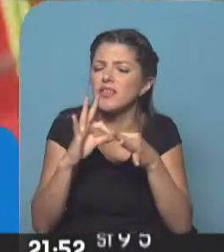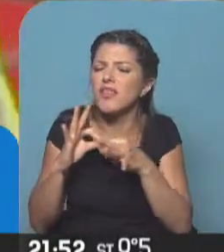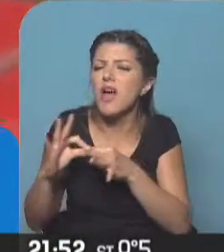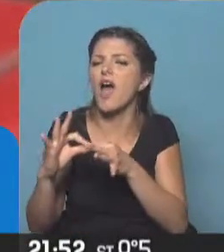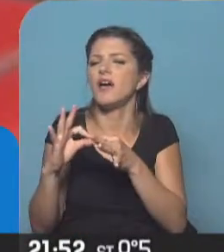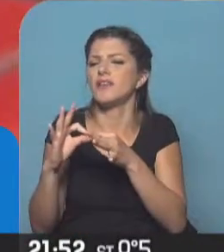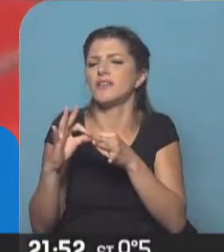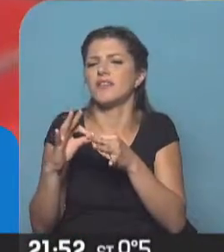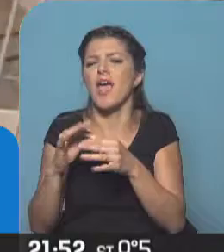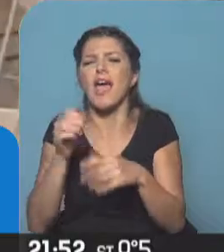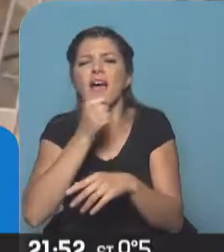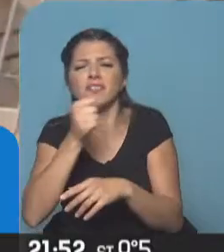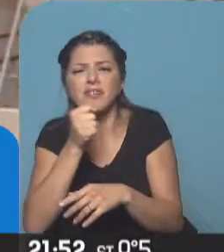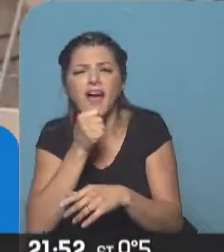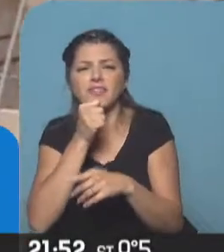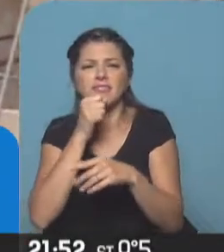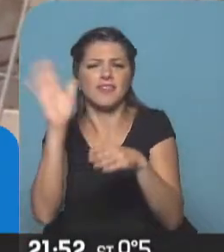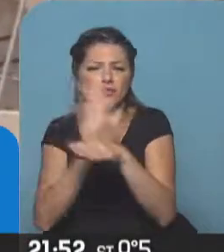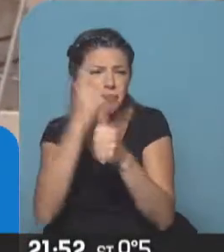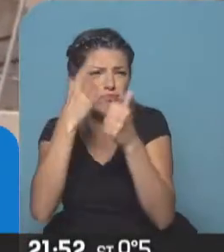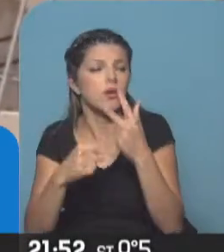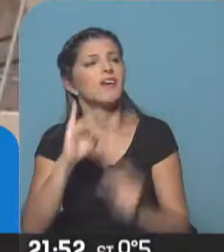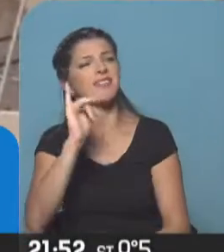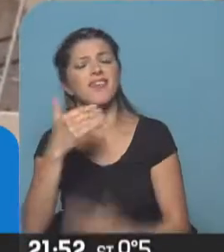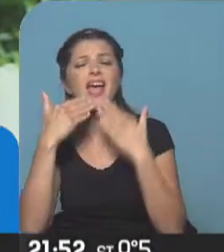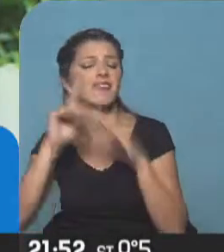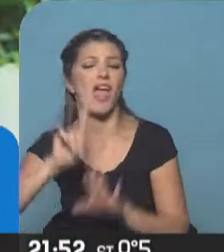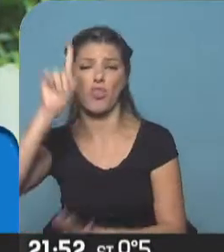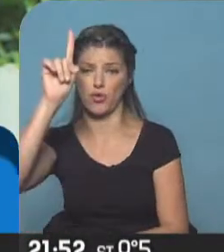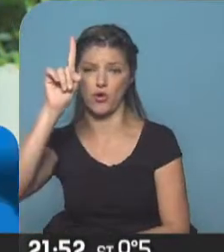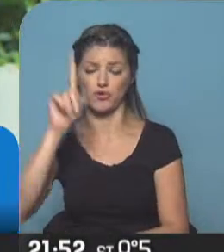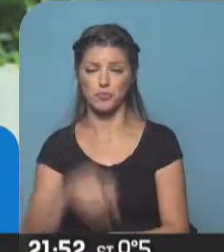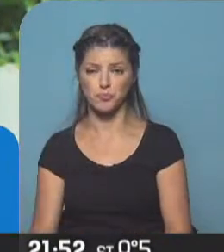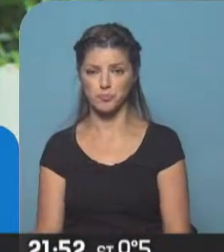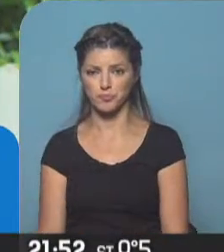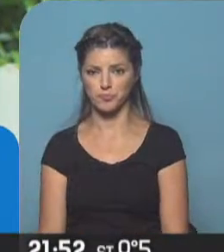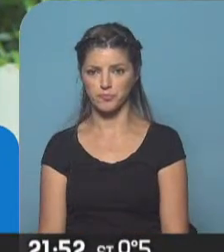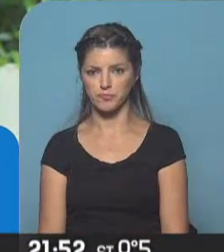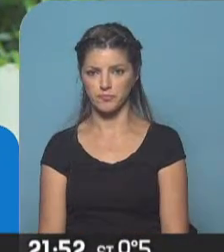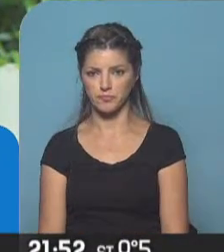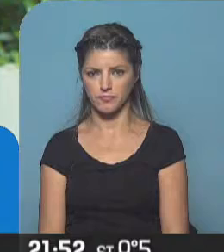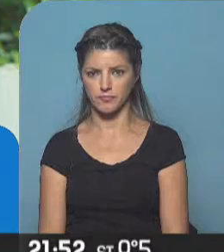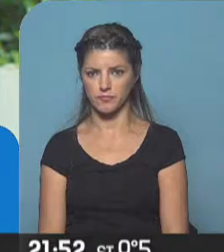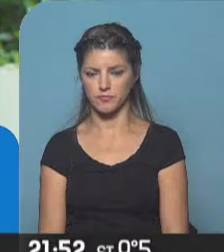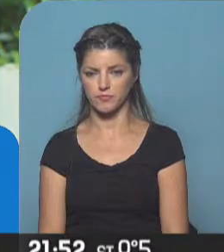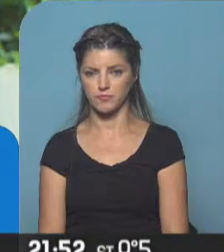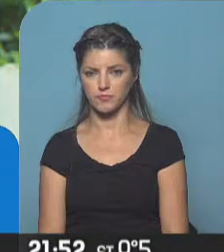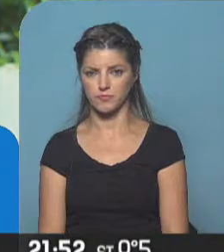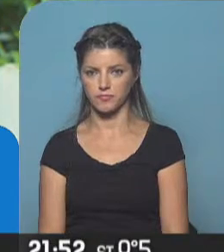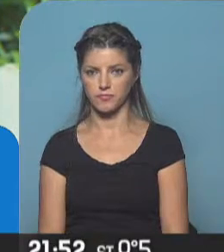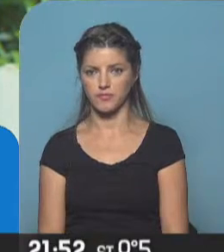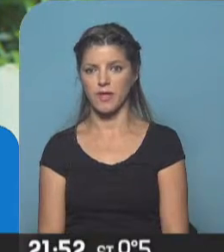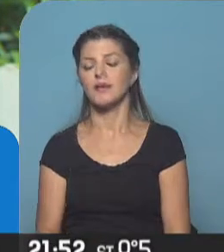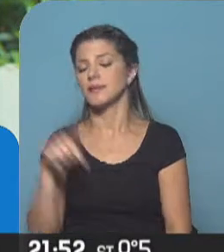allí sus canciones, el amor también. Bendito sea Dios, mire, esto dentro de todas las cosas que pueda tener este